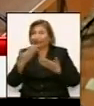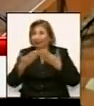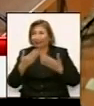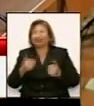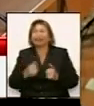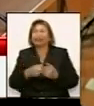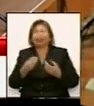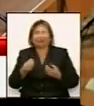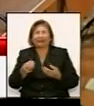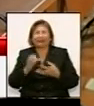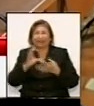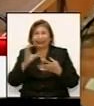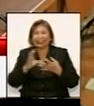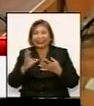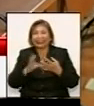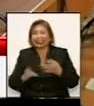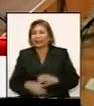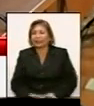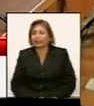son esas características.